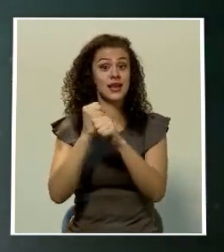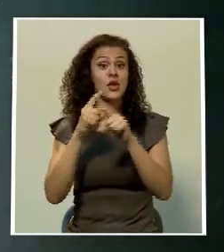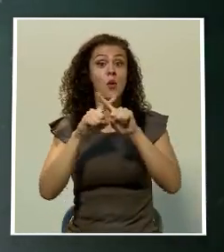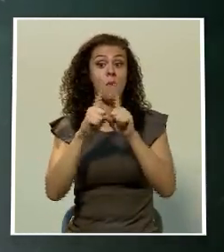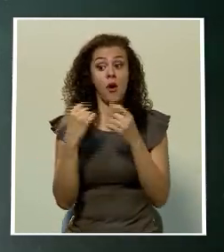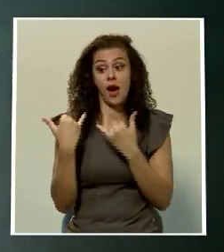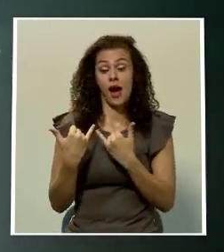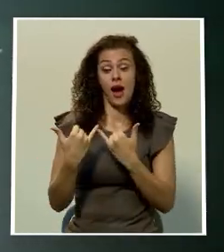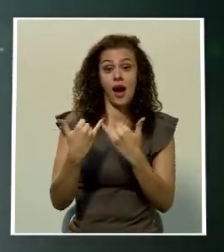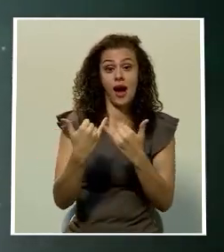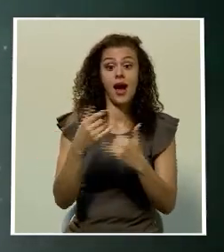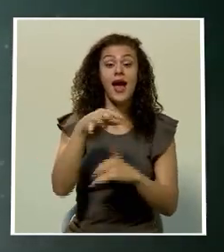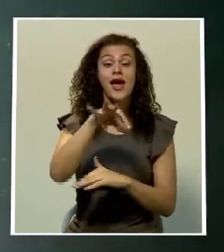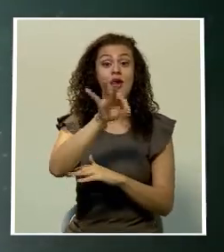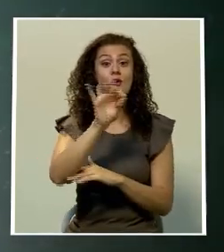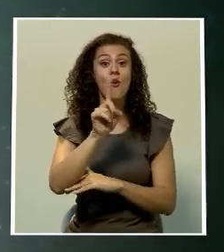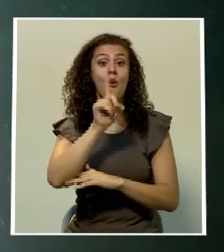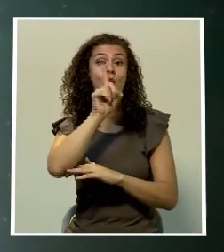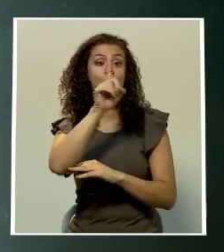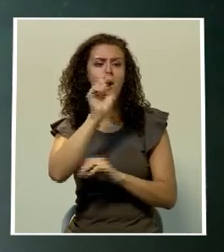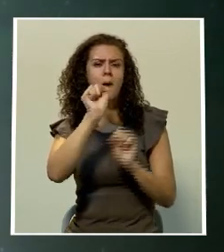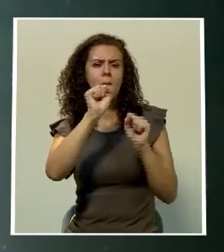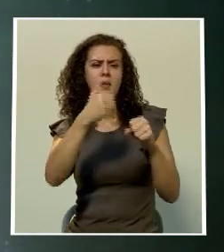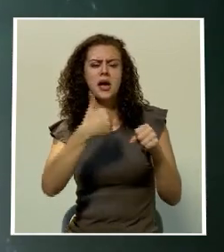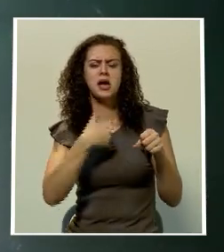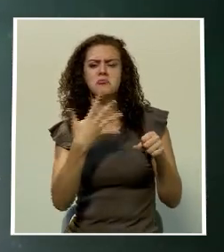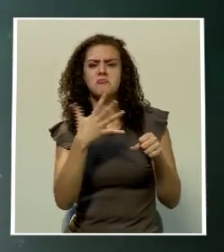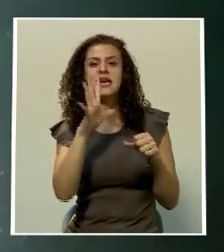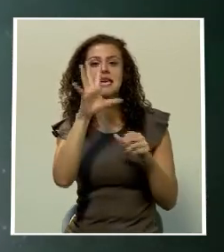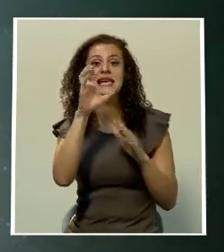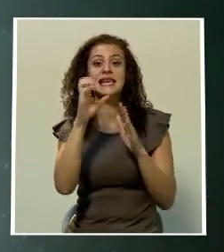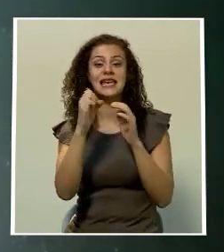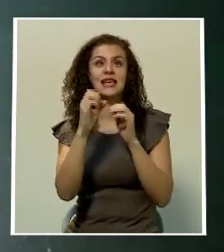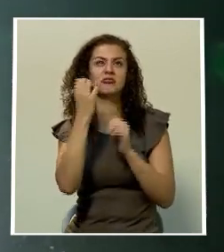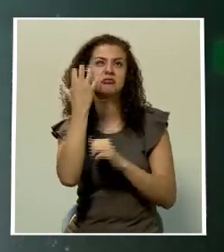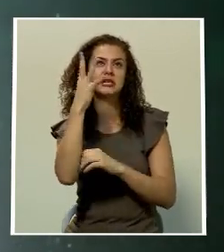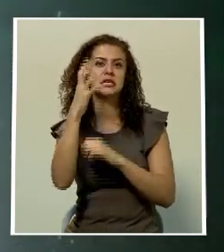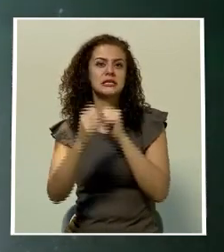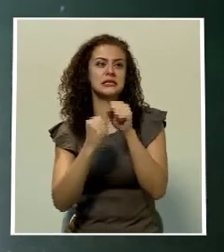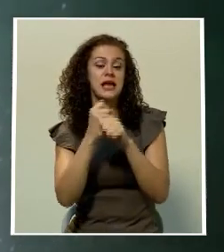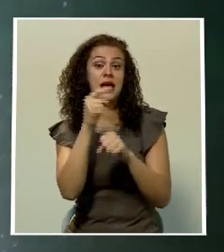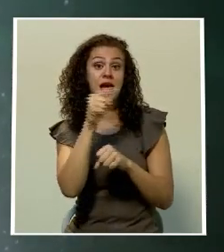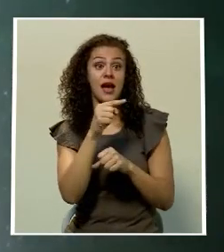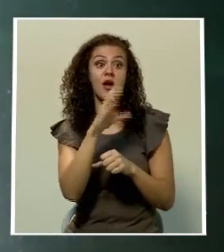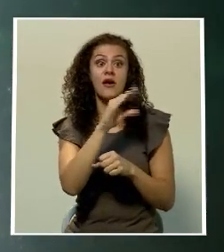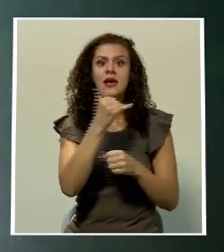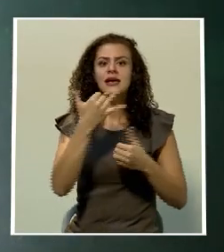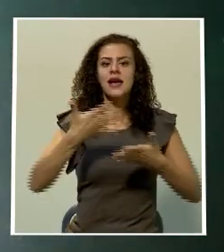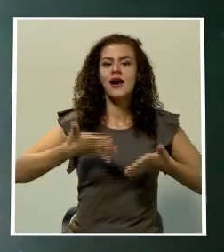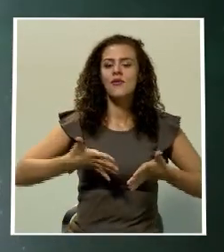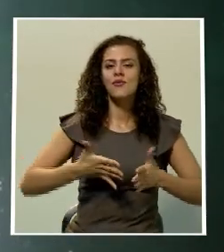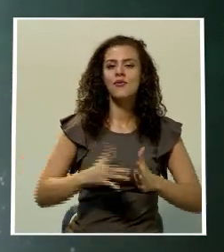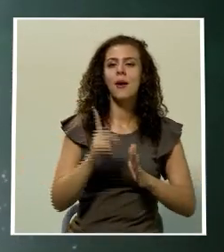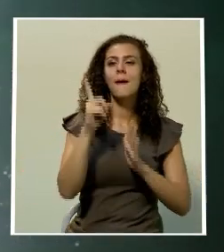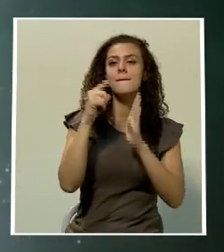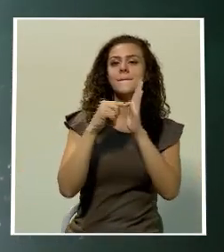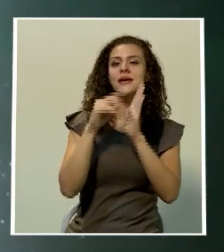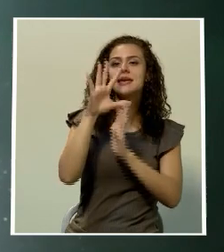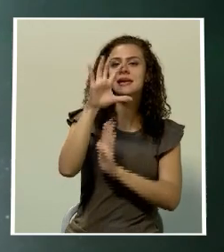pero recientemente encontraron a una que podría tener 515 años y habría nacido